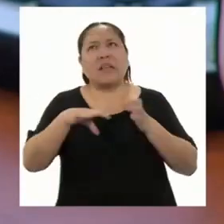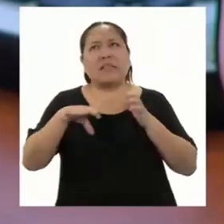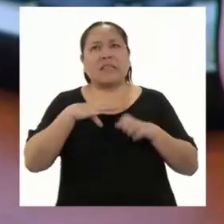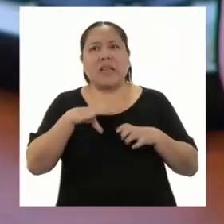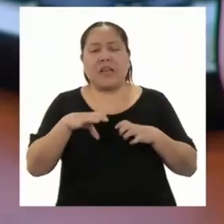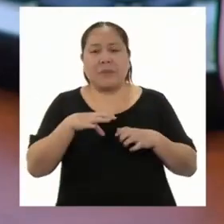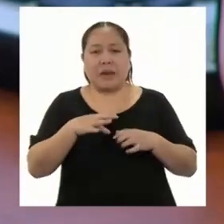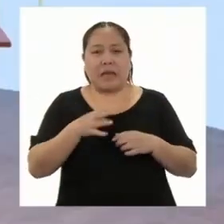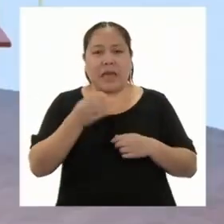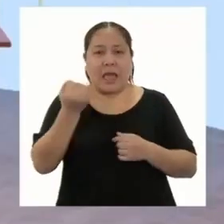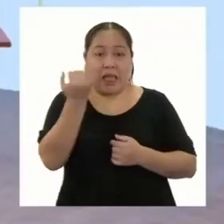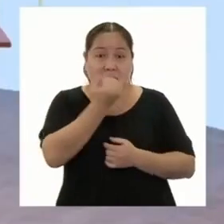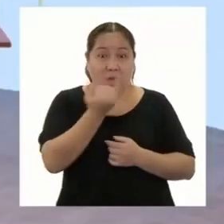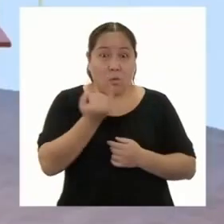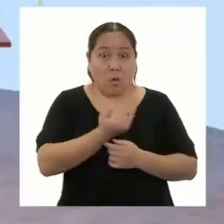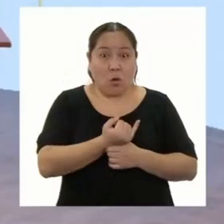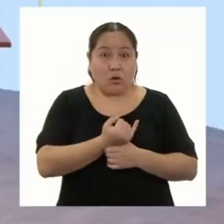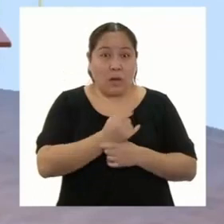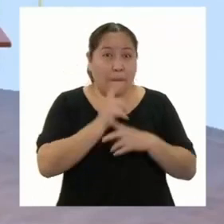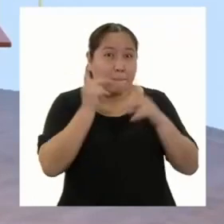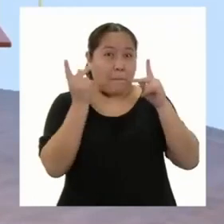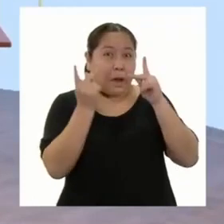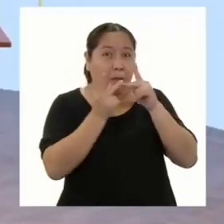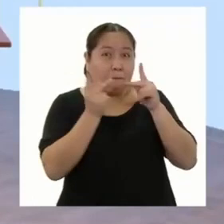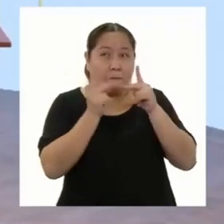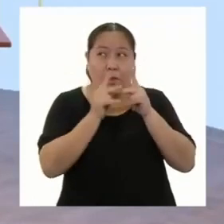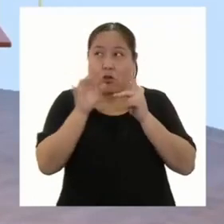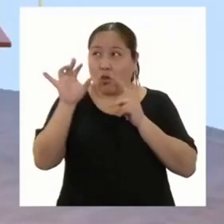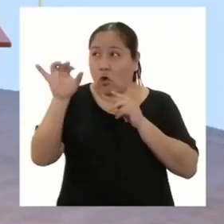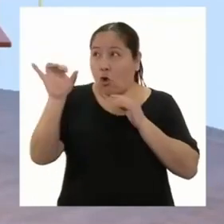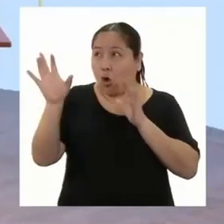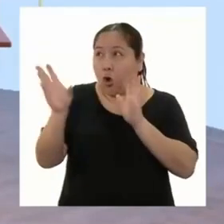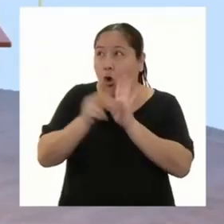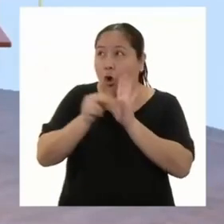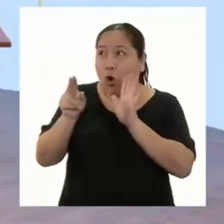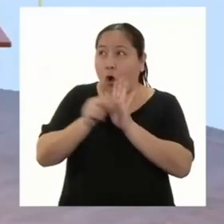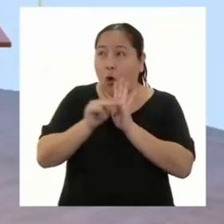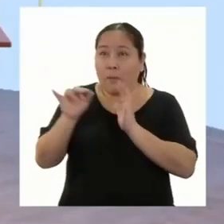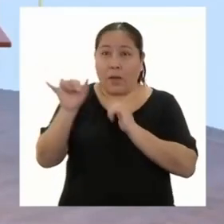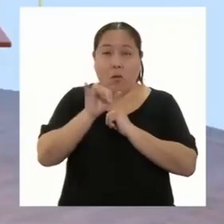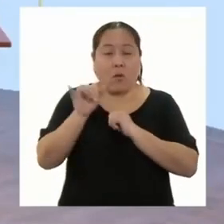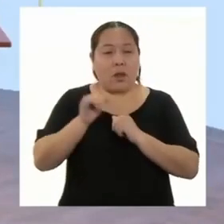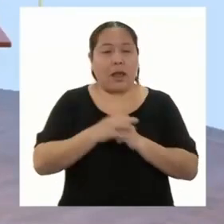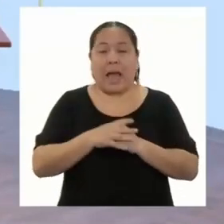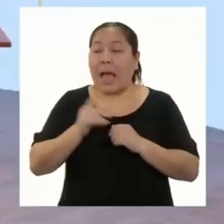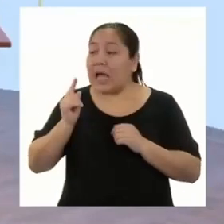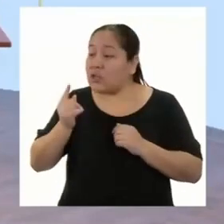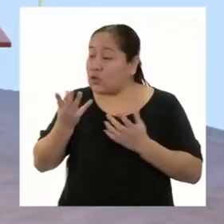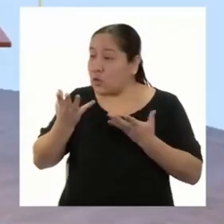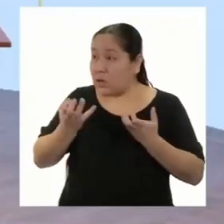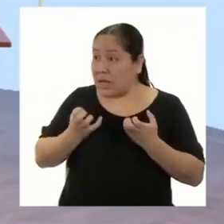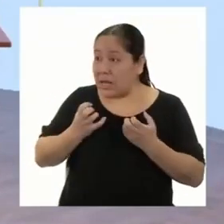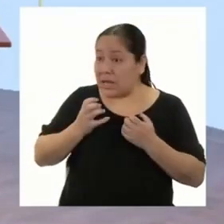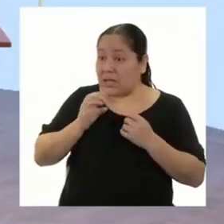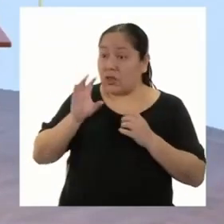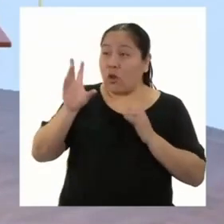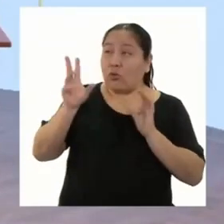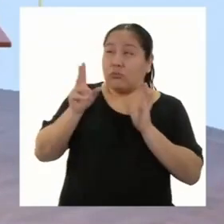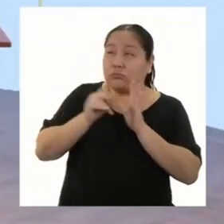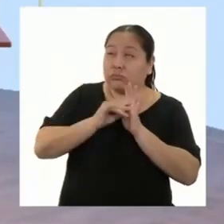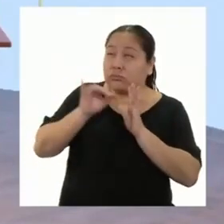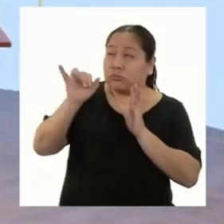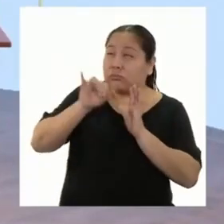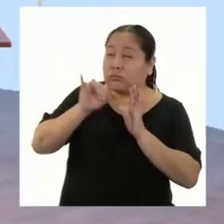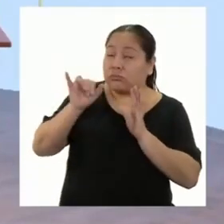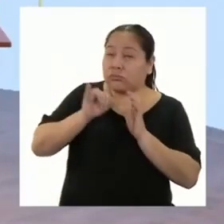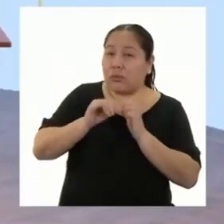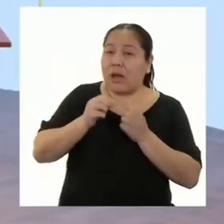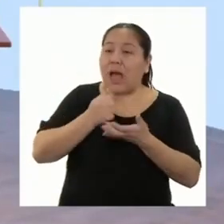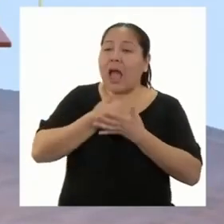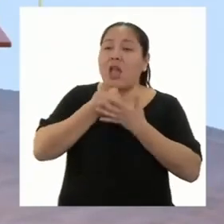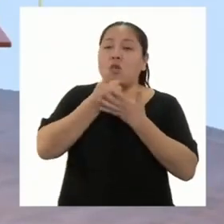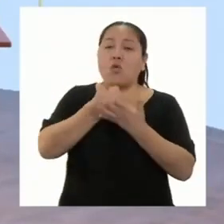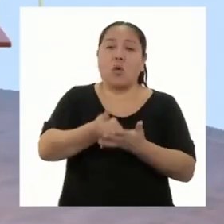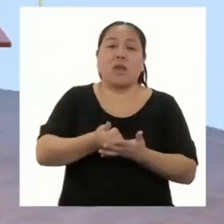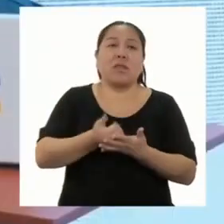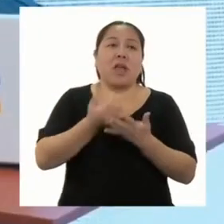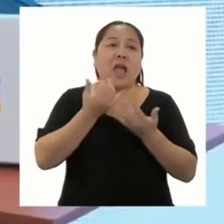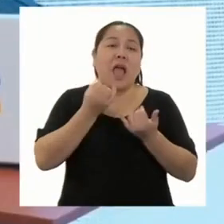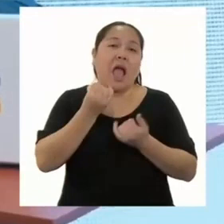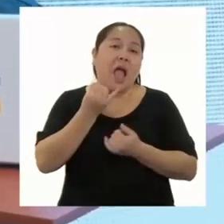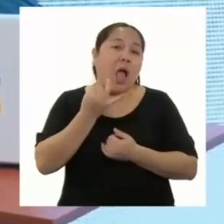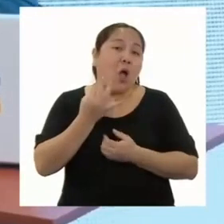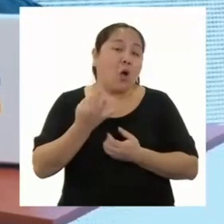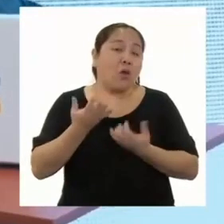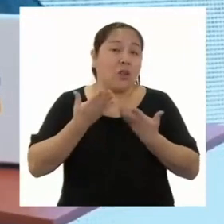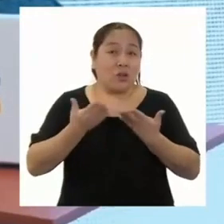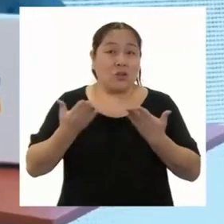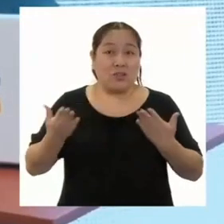quede exacto? Pues bueno, si quieres mantener las proporciones reales, puedes ayudarte con algunos instrumentos.